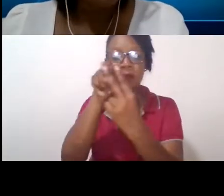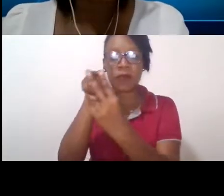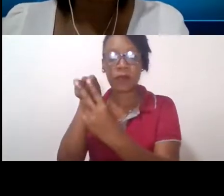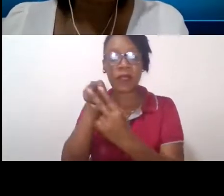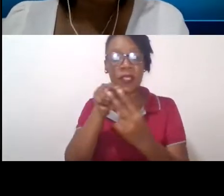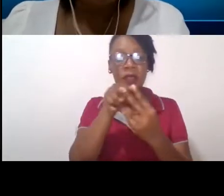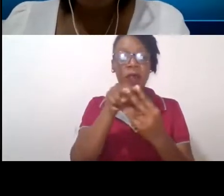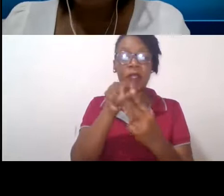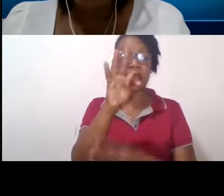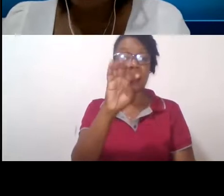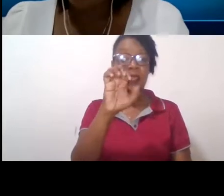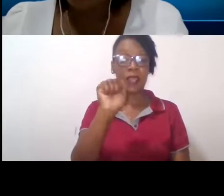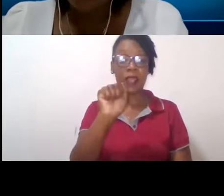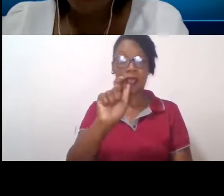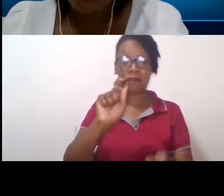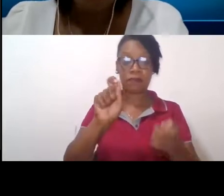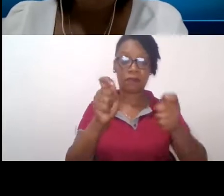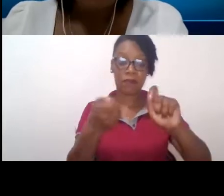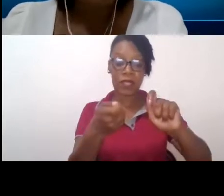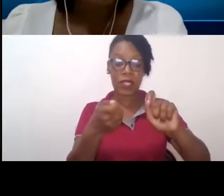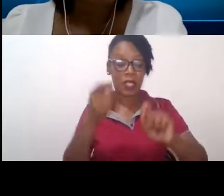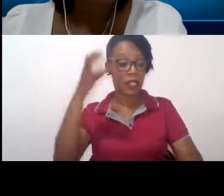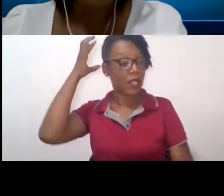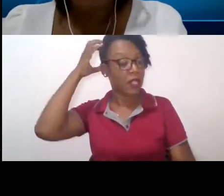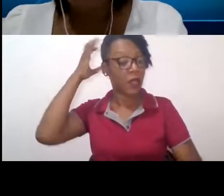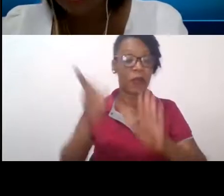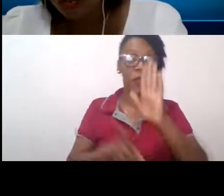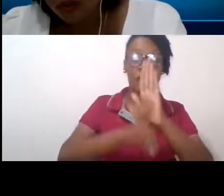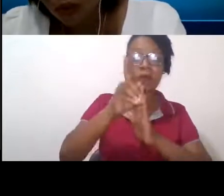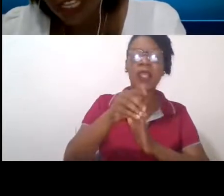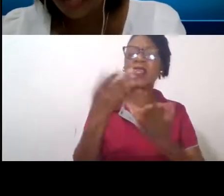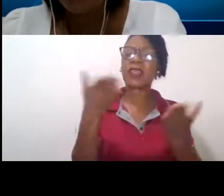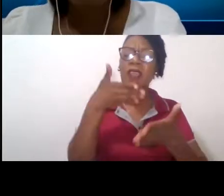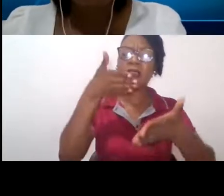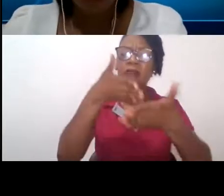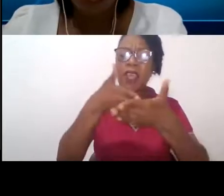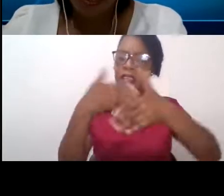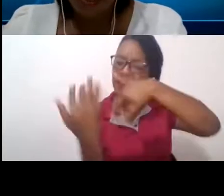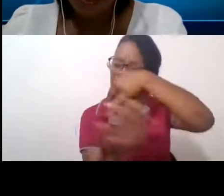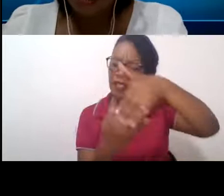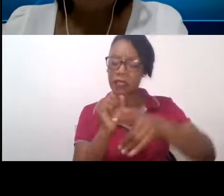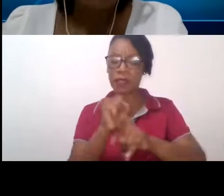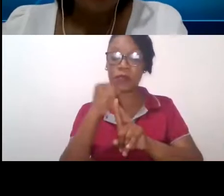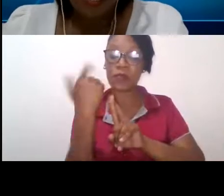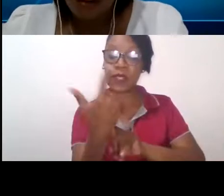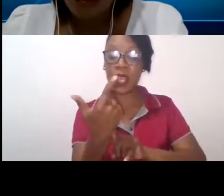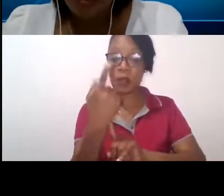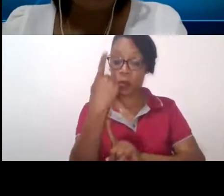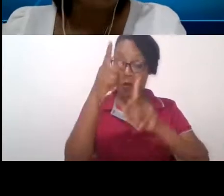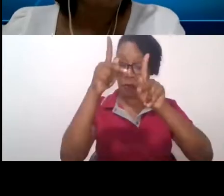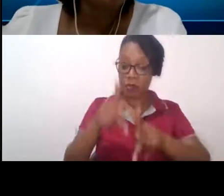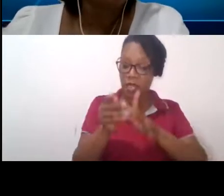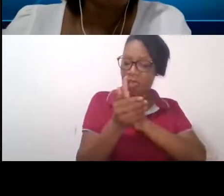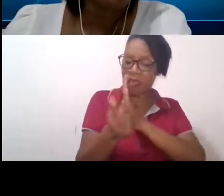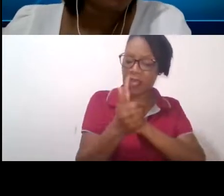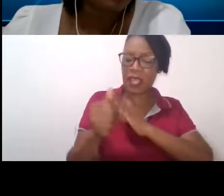TEA es un trastorno de neurodesarrollo. Este afecta la interacción social de una persona, las habilidades de